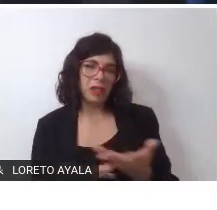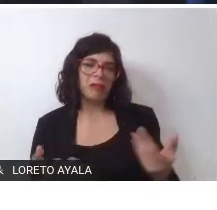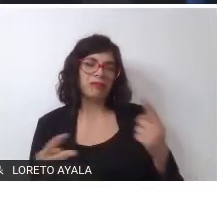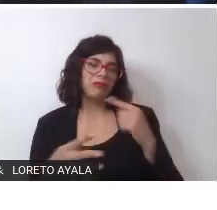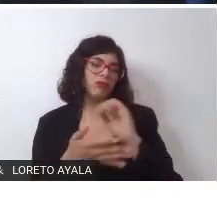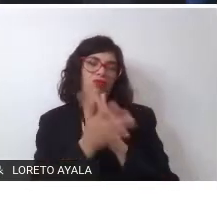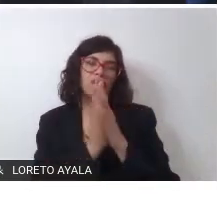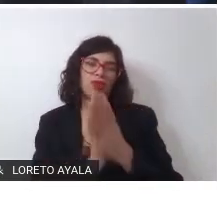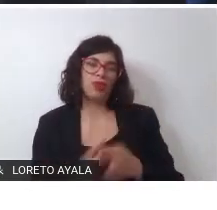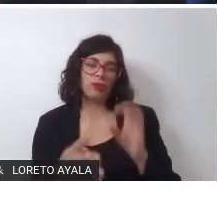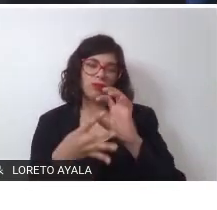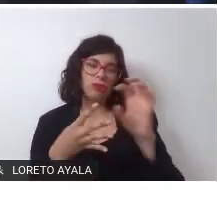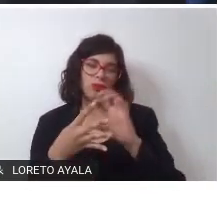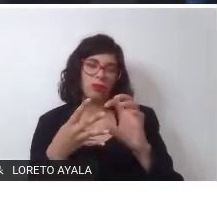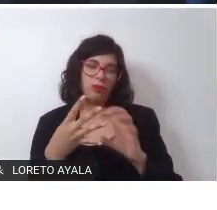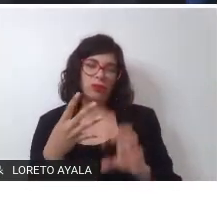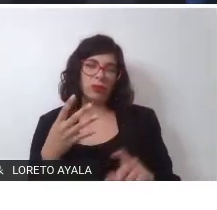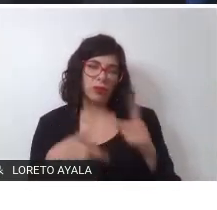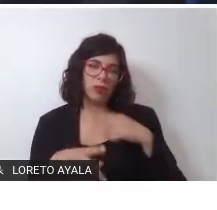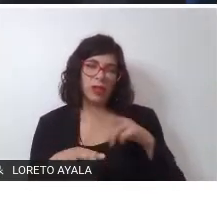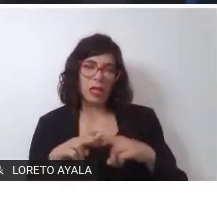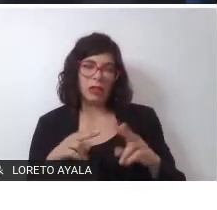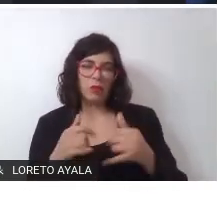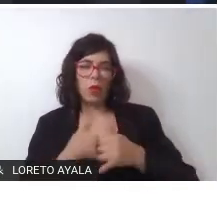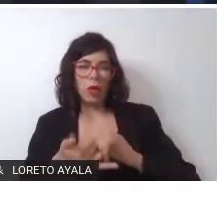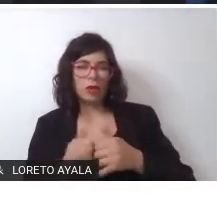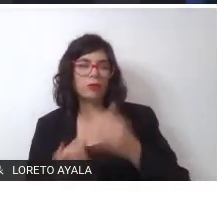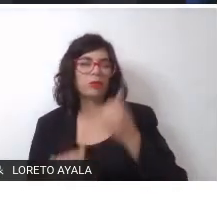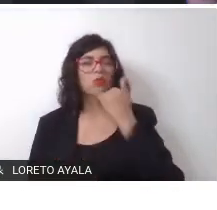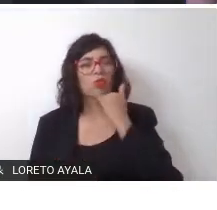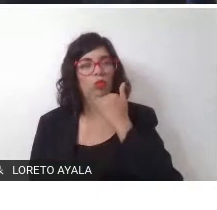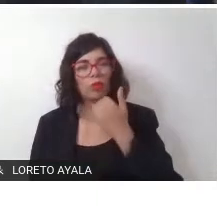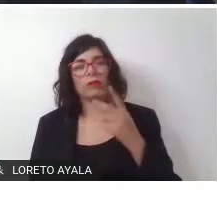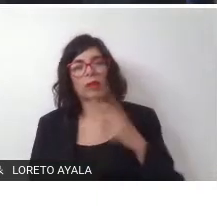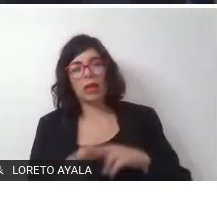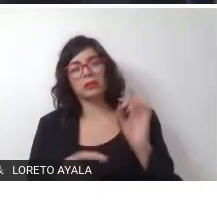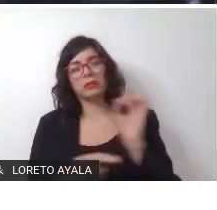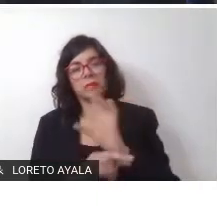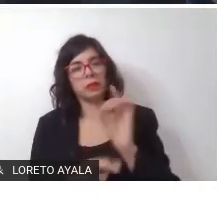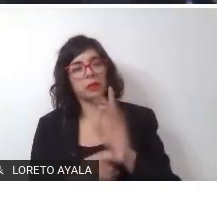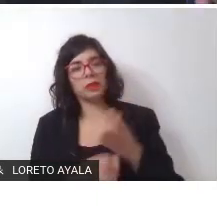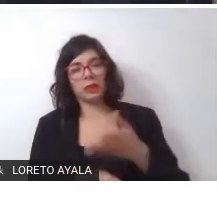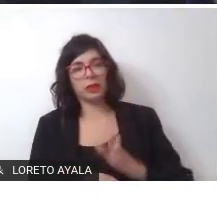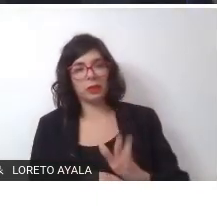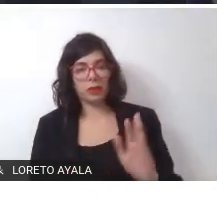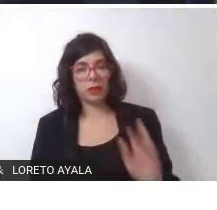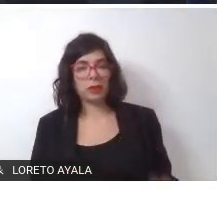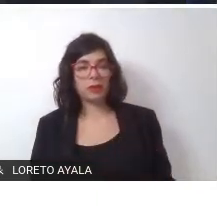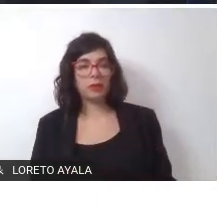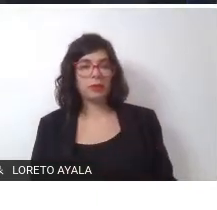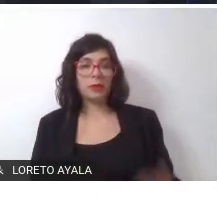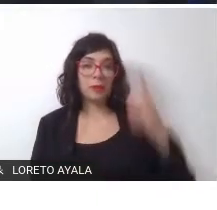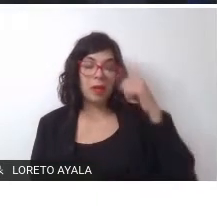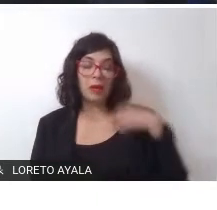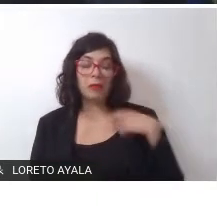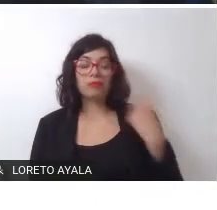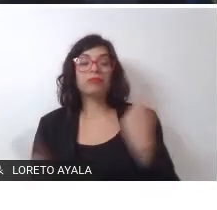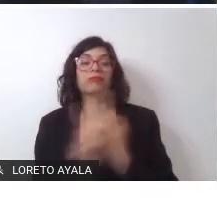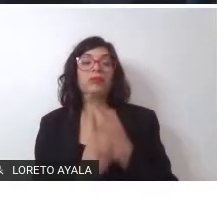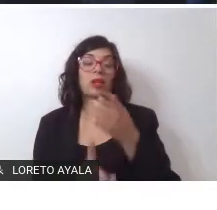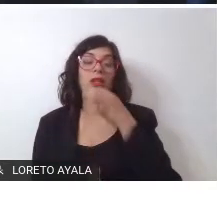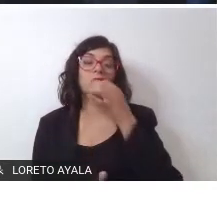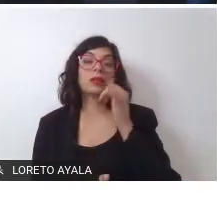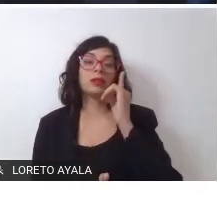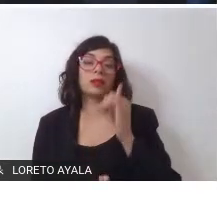todo lo que hemos estado haciendo por WhatsApp, por YouTube, para ello. Pero me encuentro con el Sí Se Puede. Una